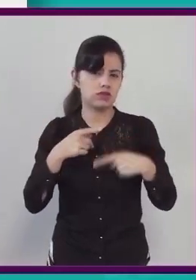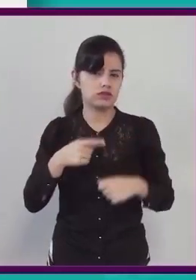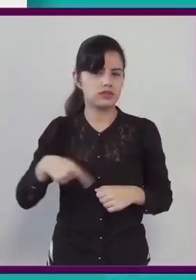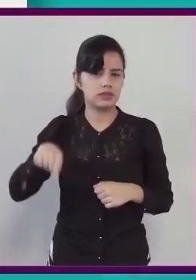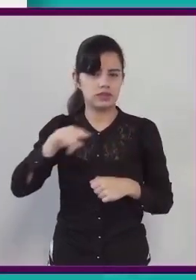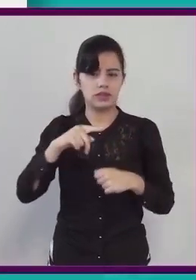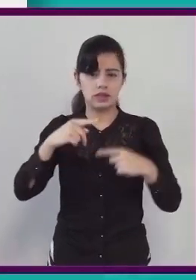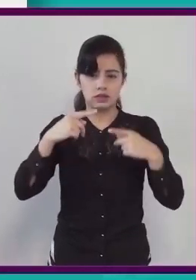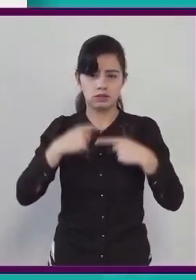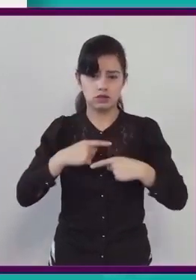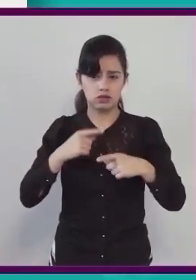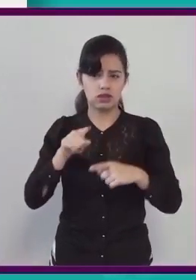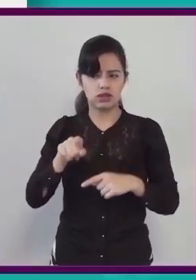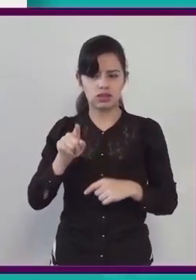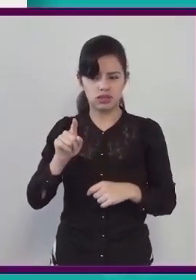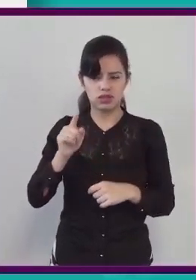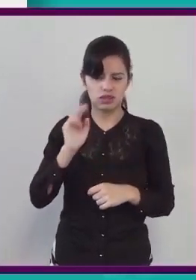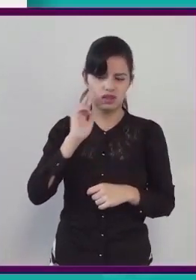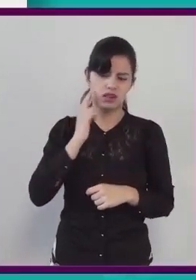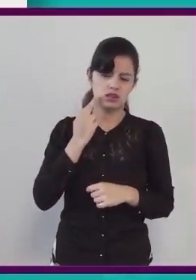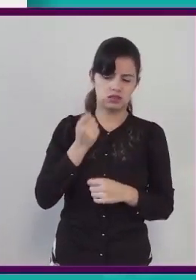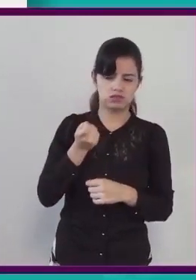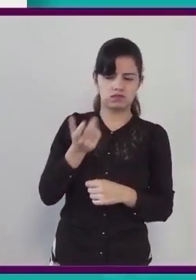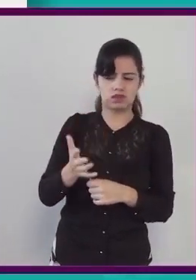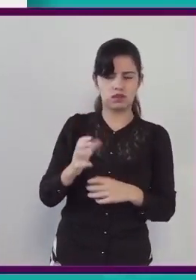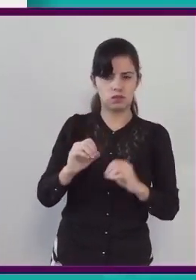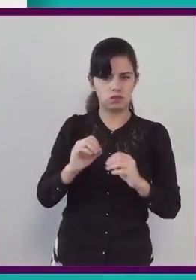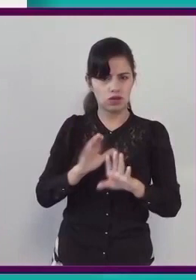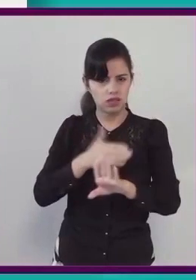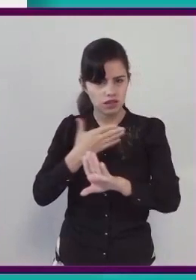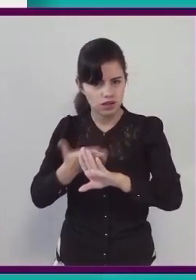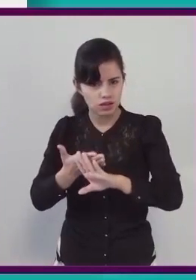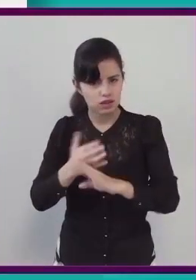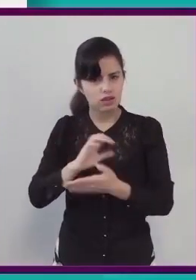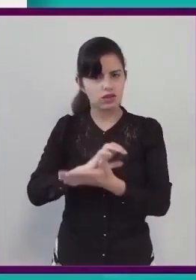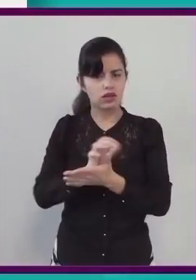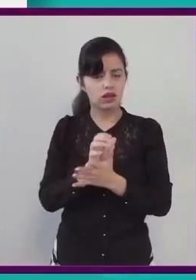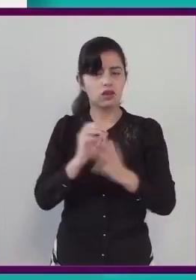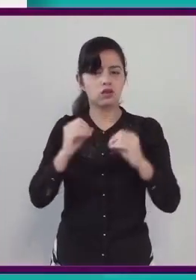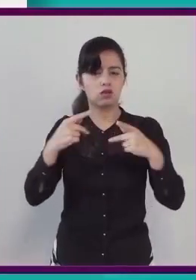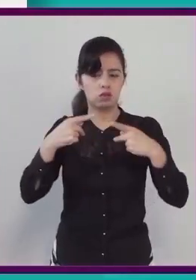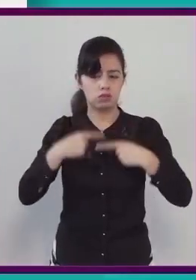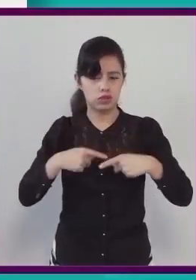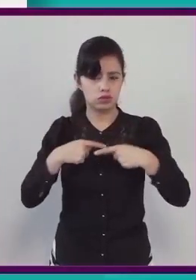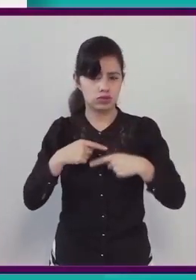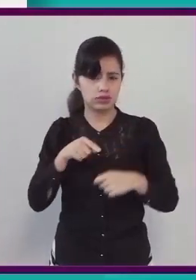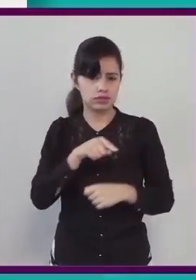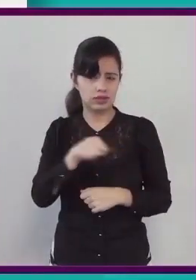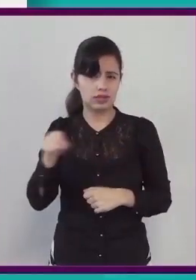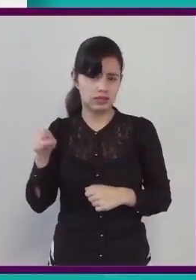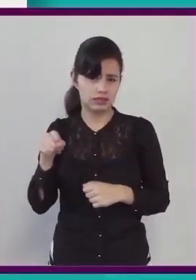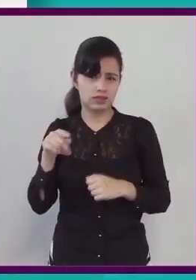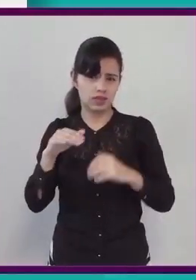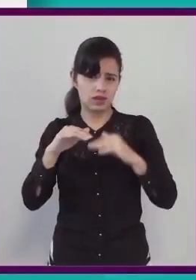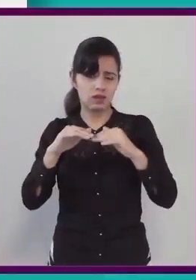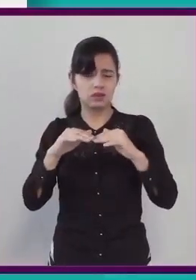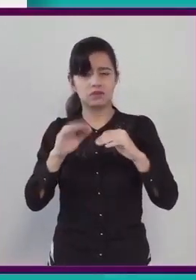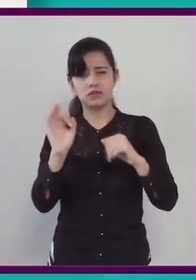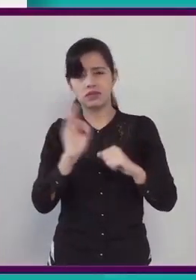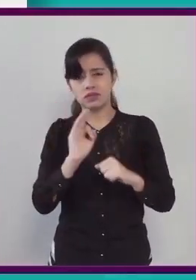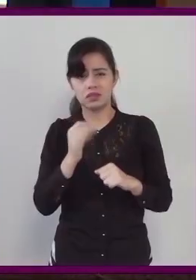con personas racializadas, que han sido racializadas, o con personas que viven marginación de clase, ¿no?